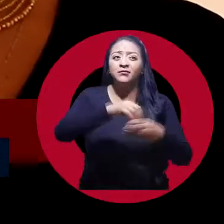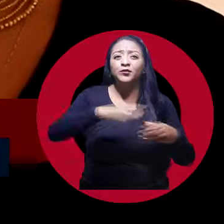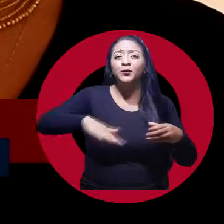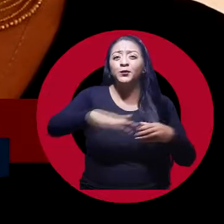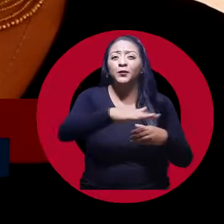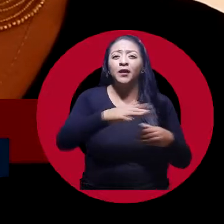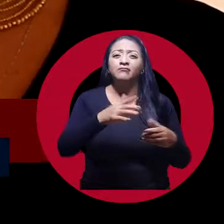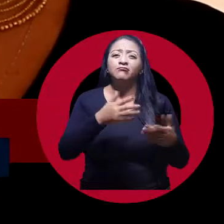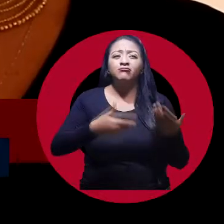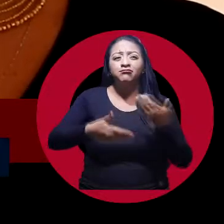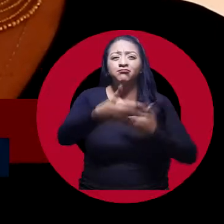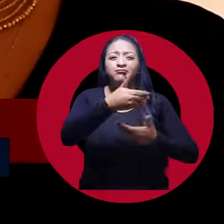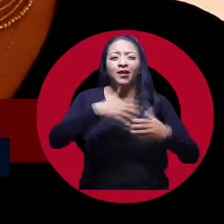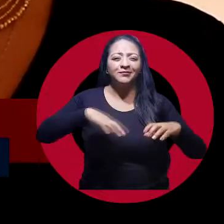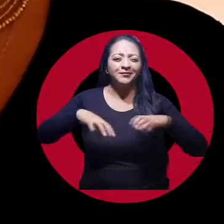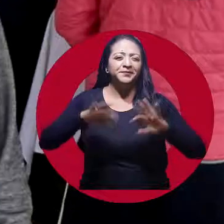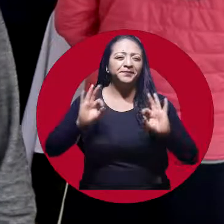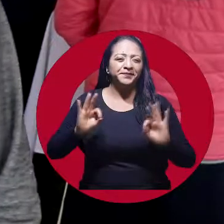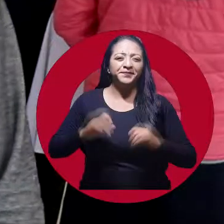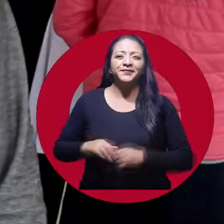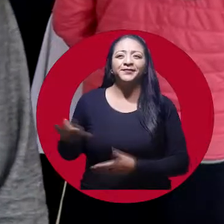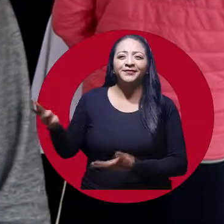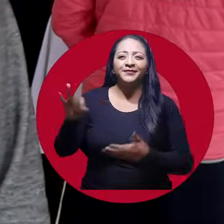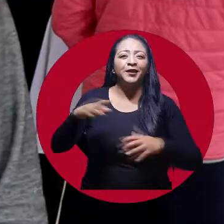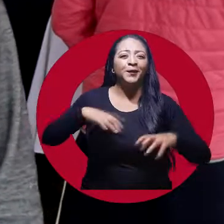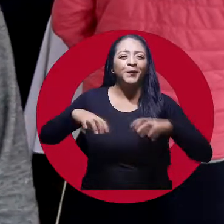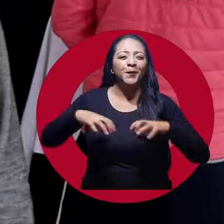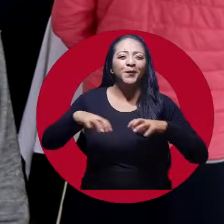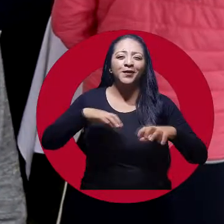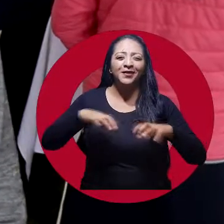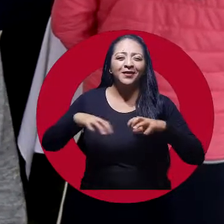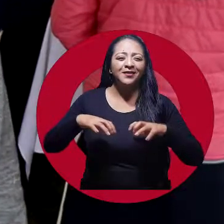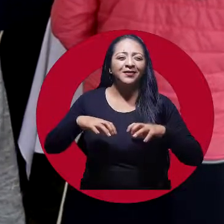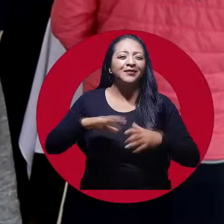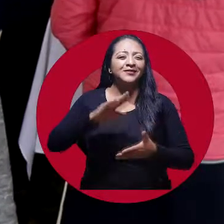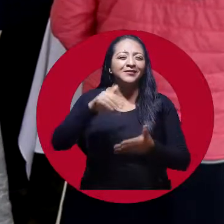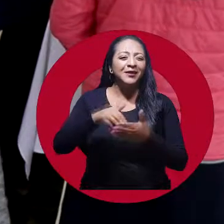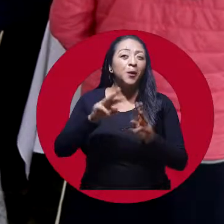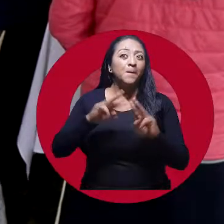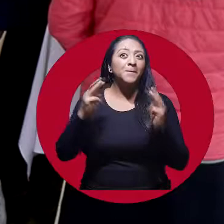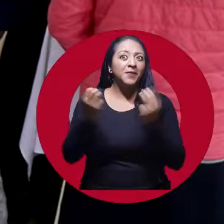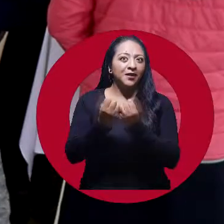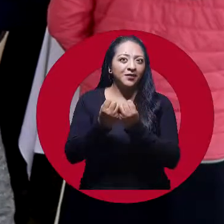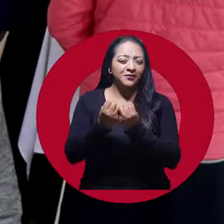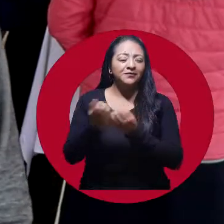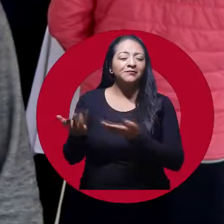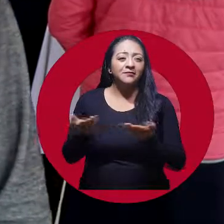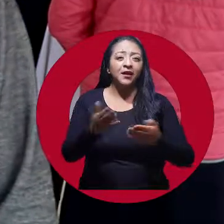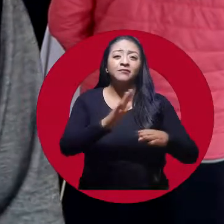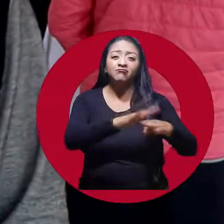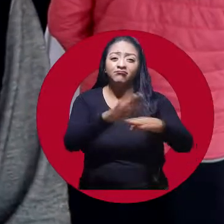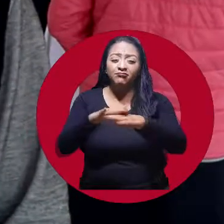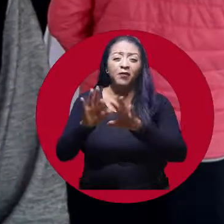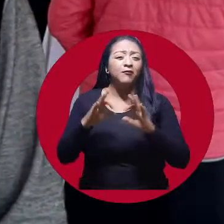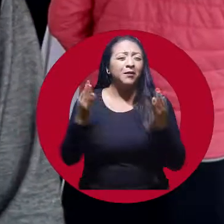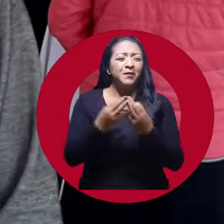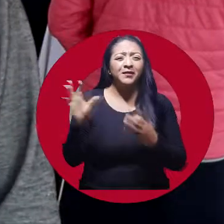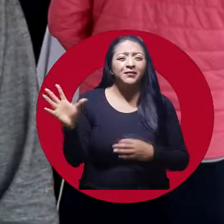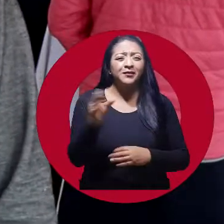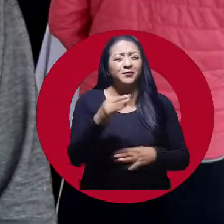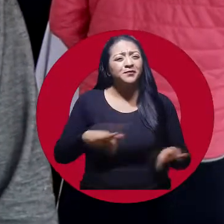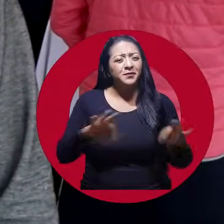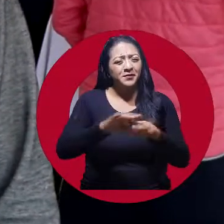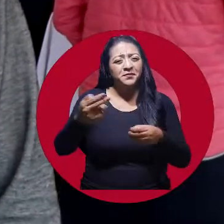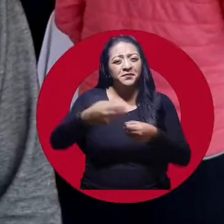territorio articulando estas acciones. Franklin Vinuesa, coordinador del Centro Infantil MIES. Hacemos un llamado a todas las familias que